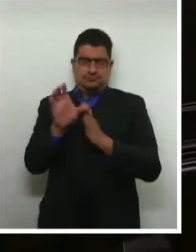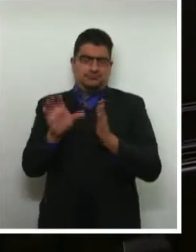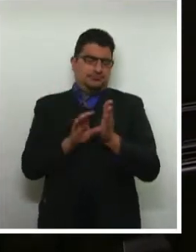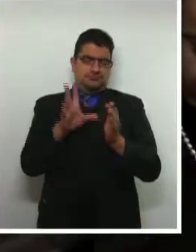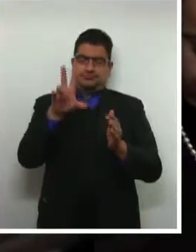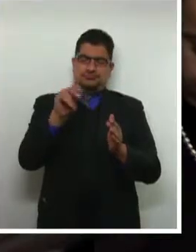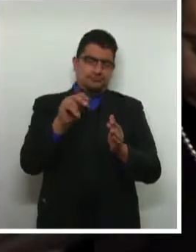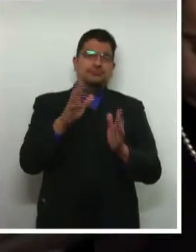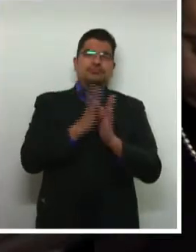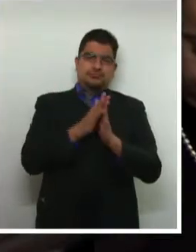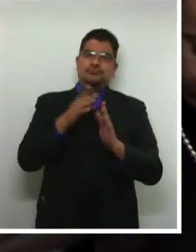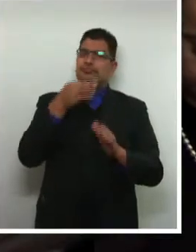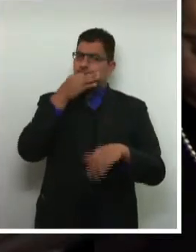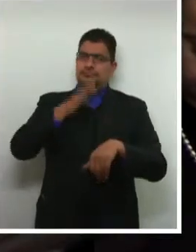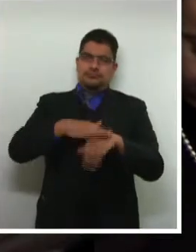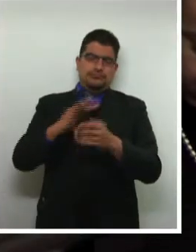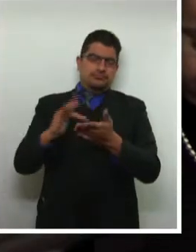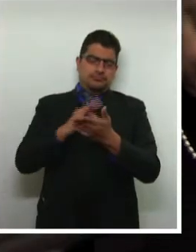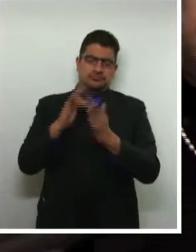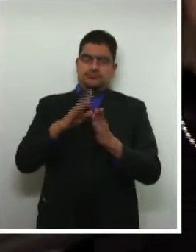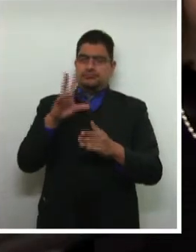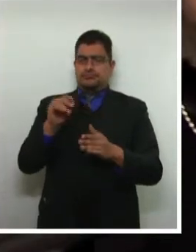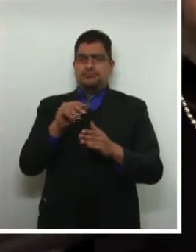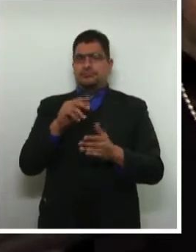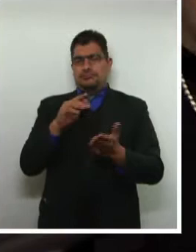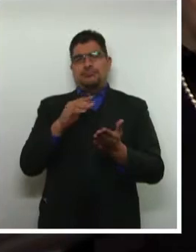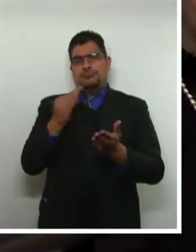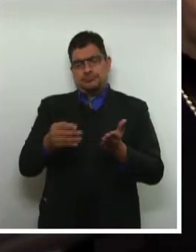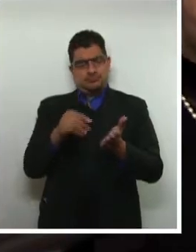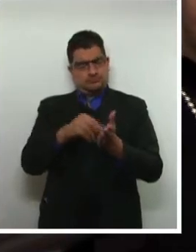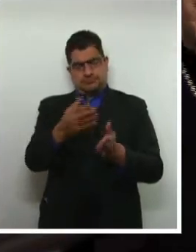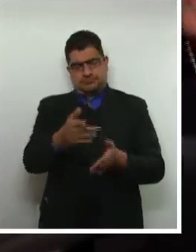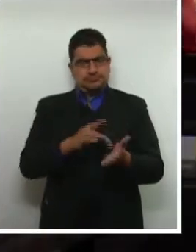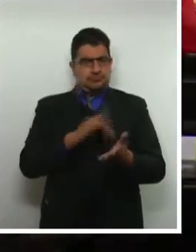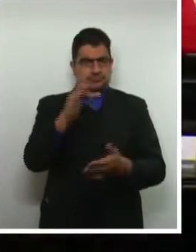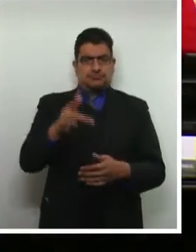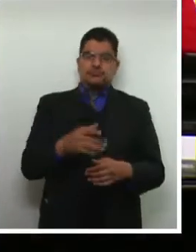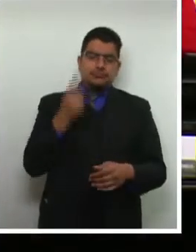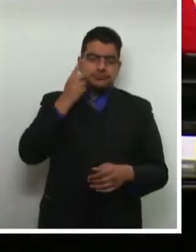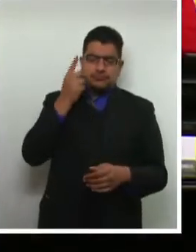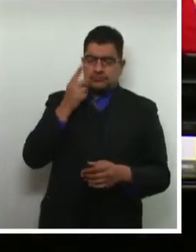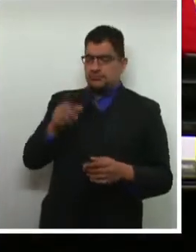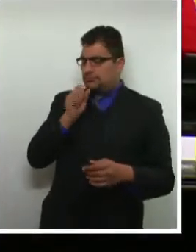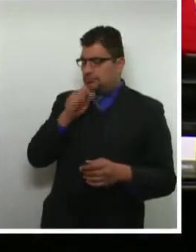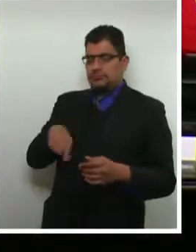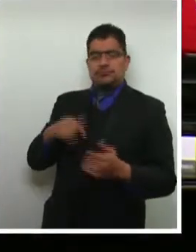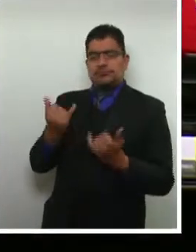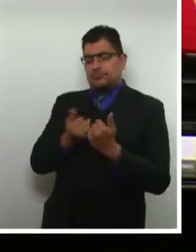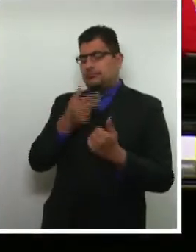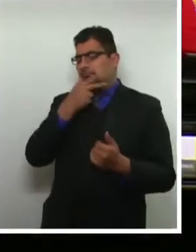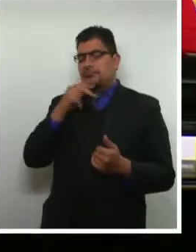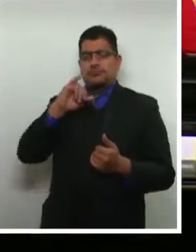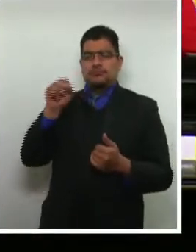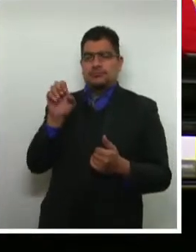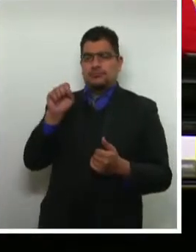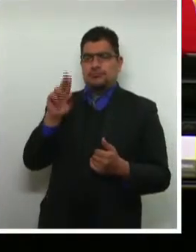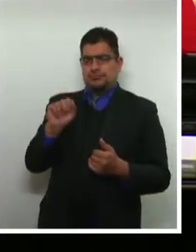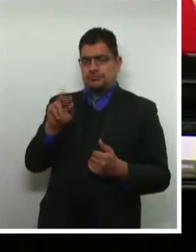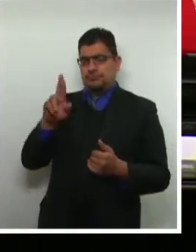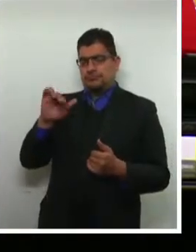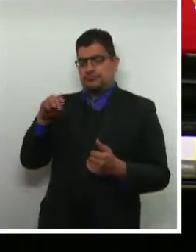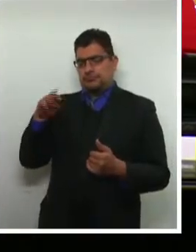pido su voto en contra. Gracias, diputada. Tiene uso de la palabra en contra el diputado Jesús Ramírez.